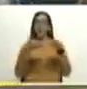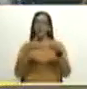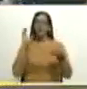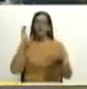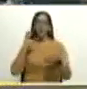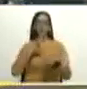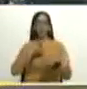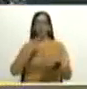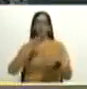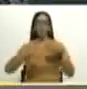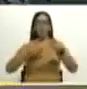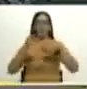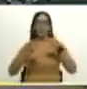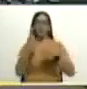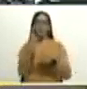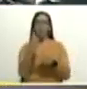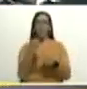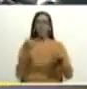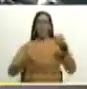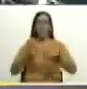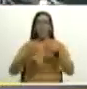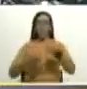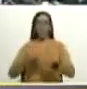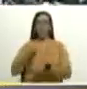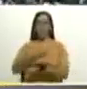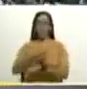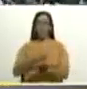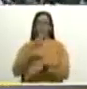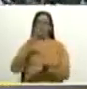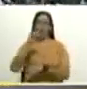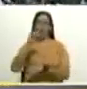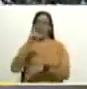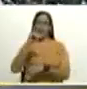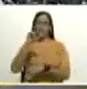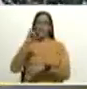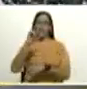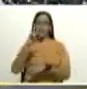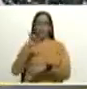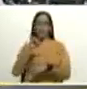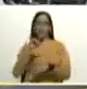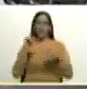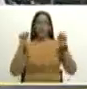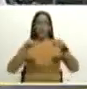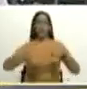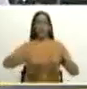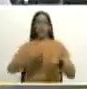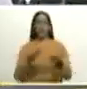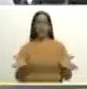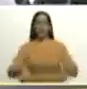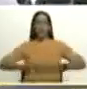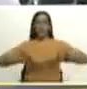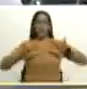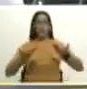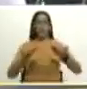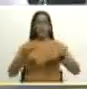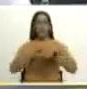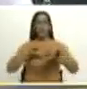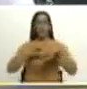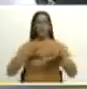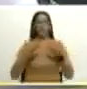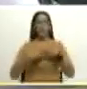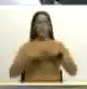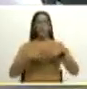ni un carro si no le daban la plata a Cadivi. Hoy puede levantarse. Ministro de Industria,